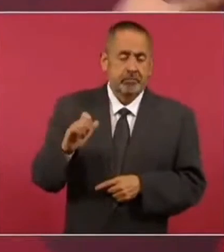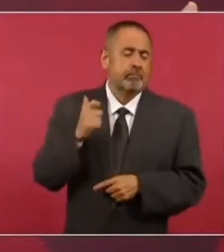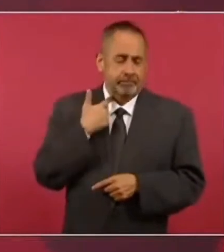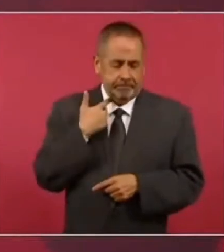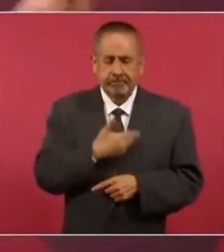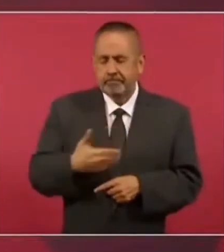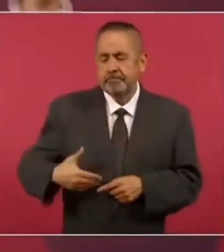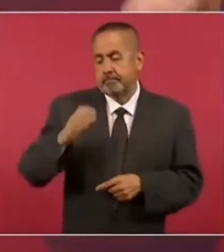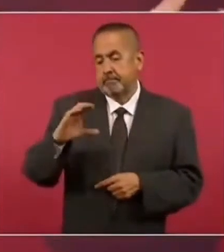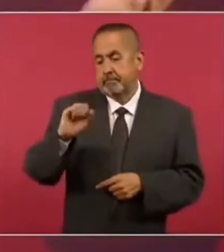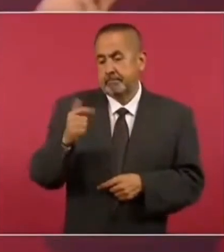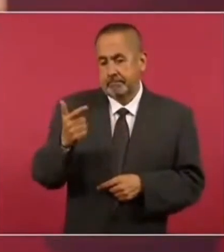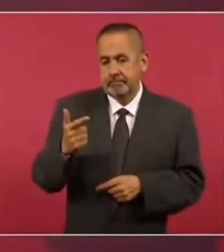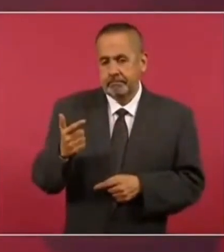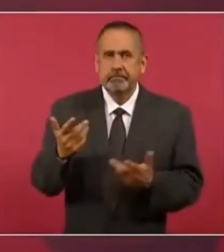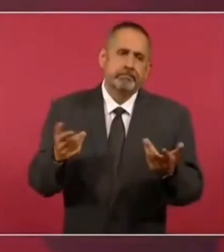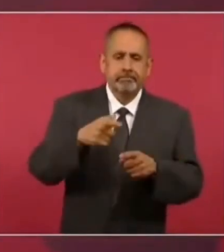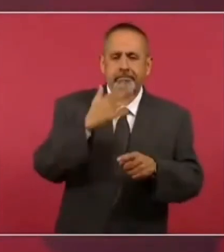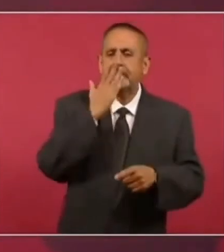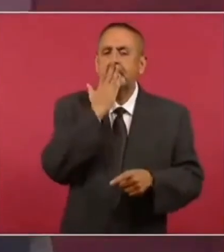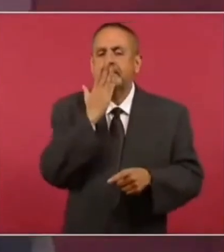Bueno, estamos hablando de Sonora.